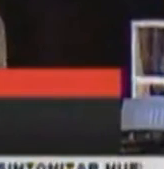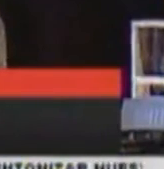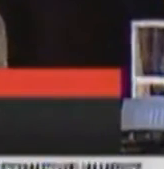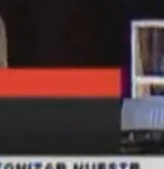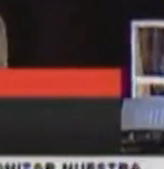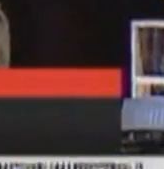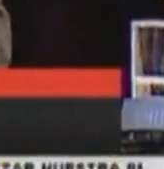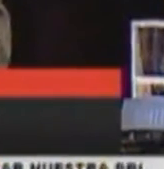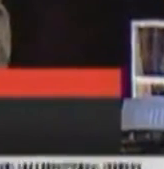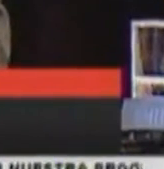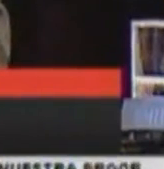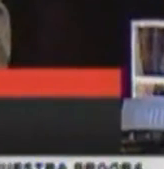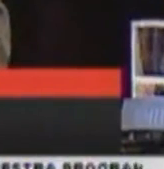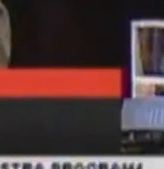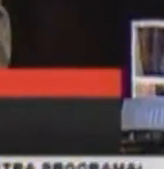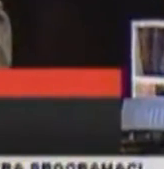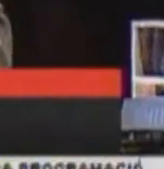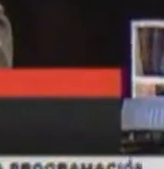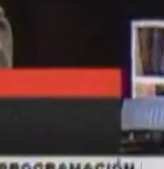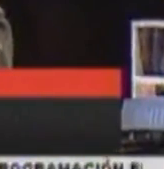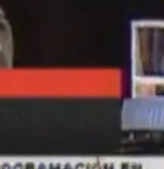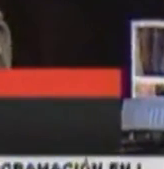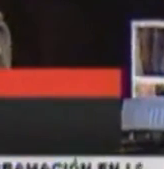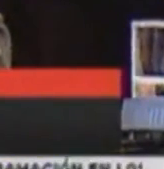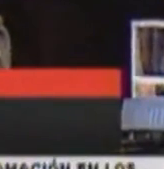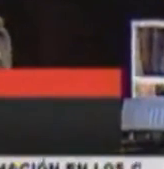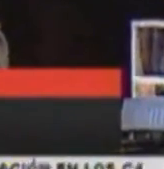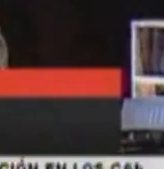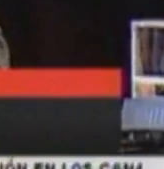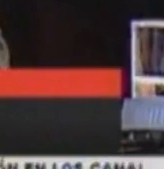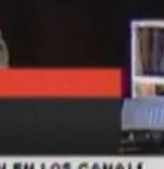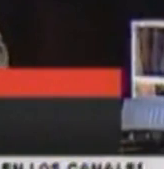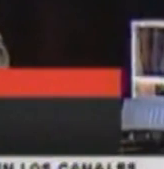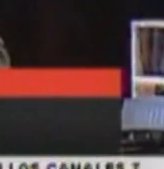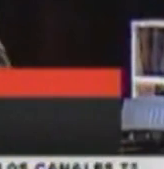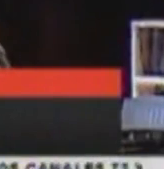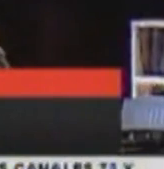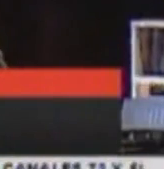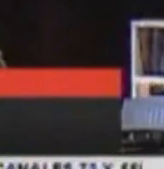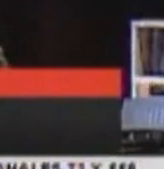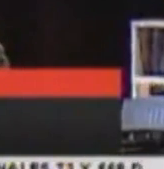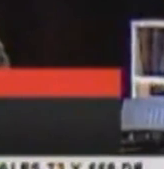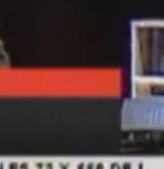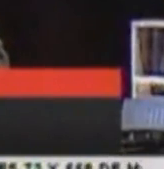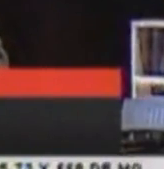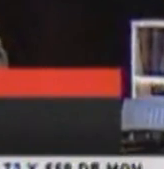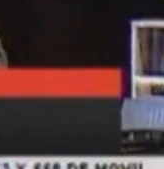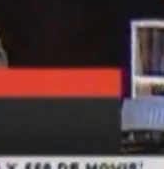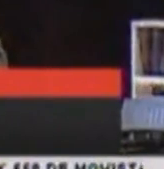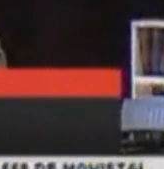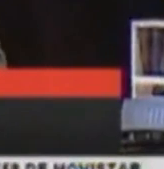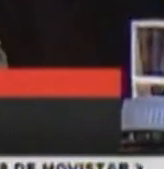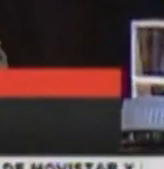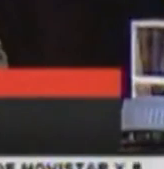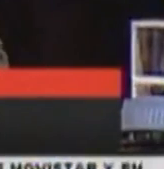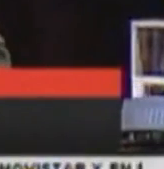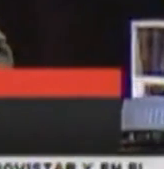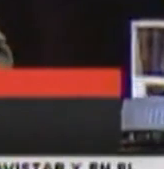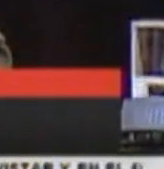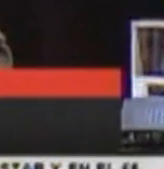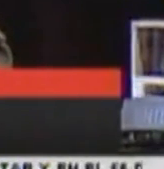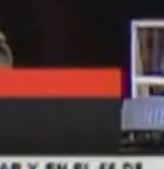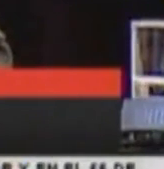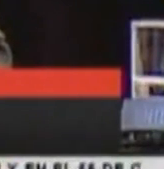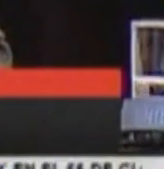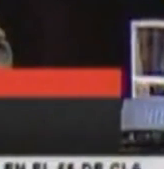son problemas muy serios. Lo que sí se está discutiendo, y ayer lo expresó el ministro de Defensa, es que ya se